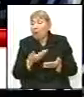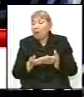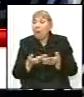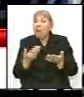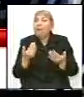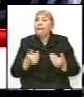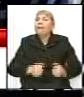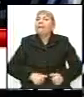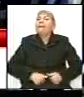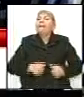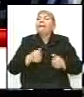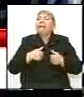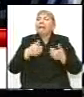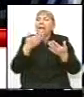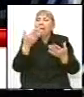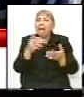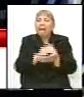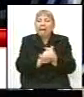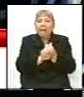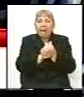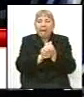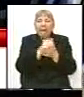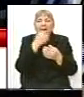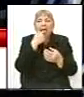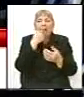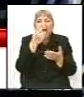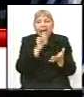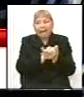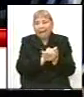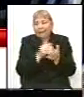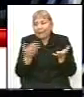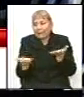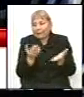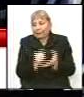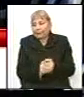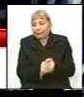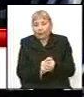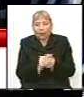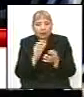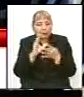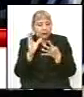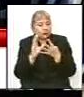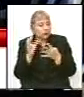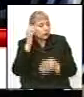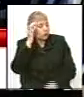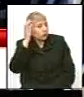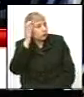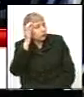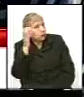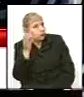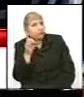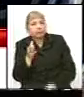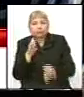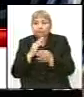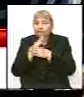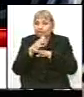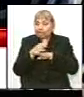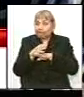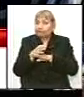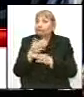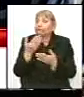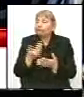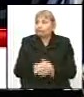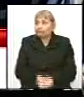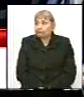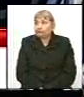la vida de nuestros compatriotas. Y entonces esta definición de criterios y de opiniones vinculantes y en algunos casos